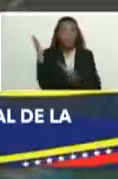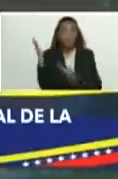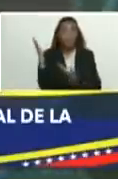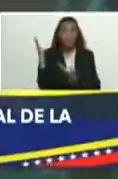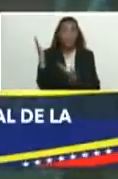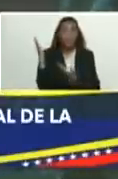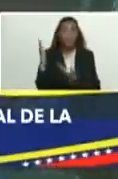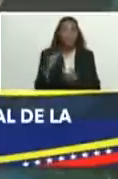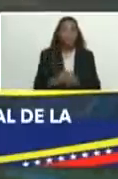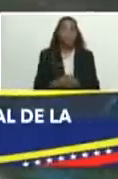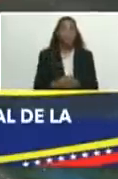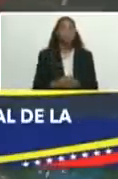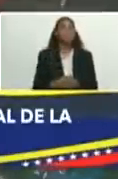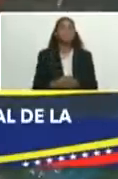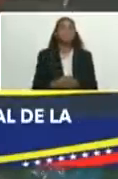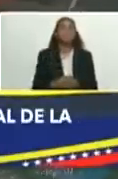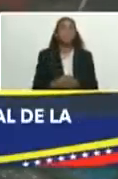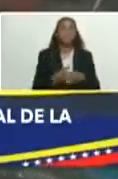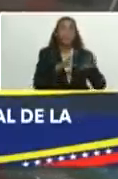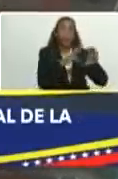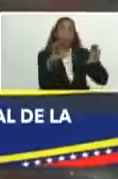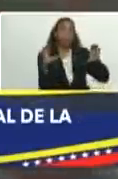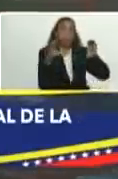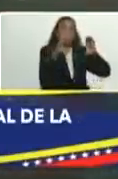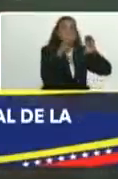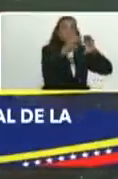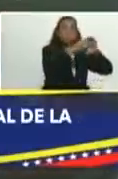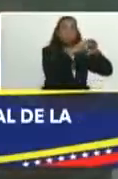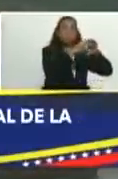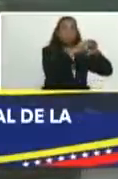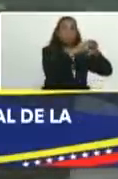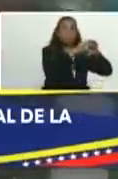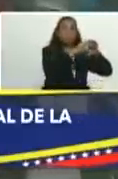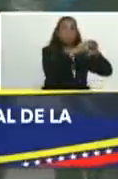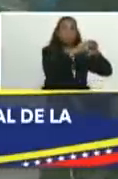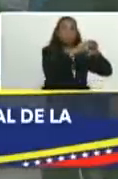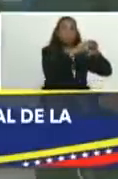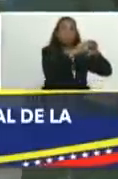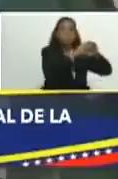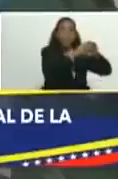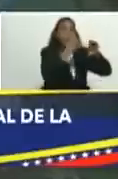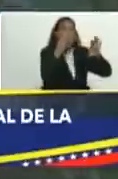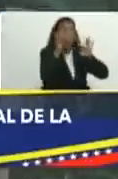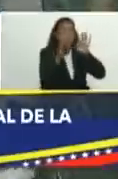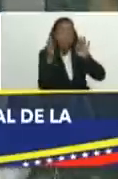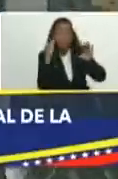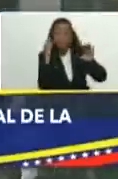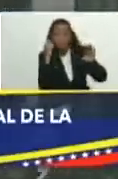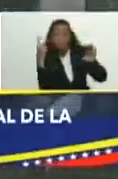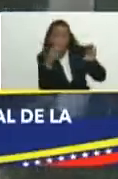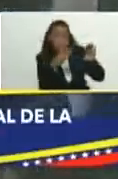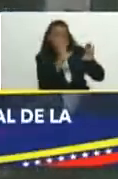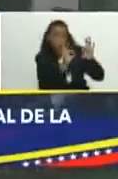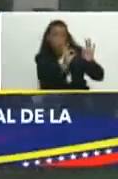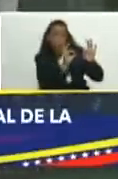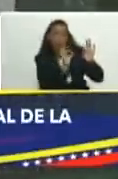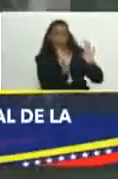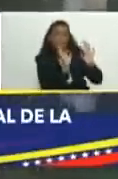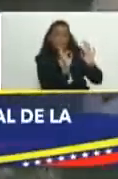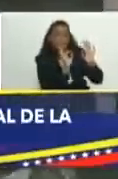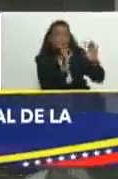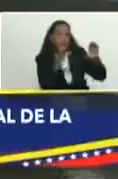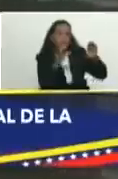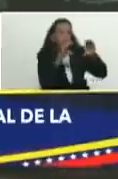allí. Montan el breque. Monta el breque, mi hermano, para que mi presidente vea. ¿Qué hace ponen con el la